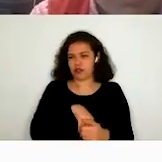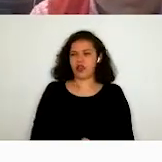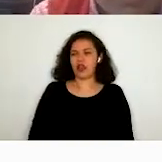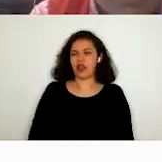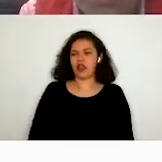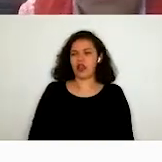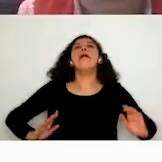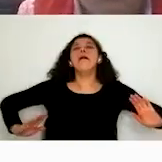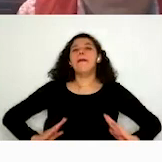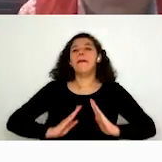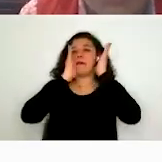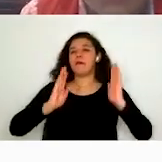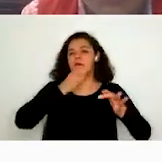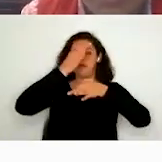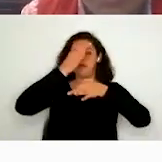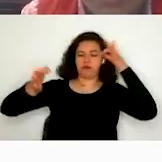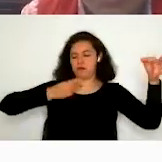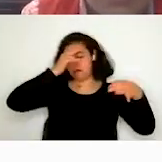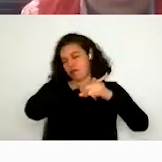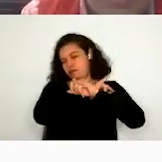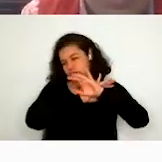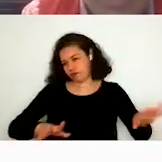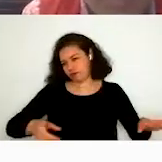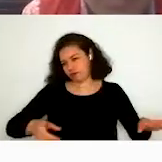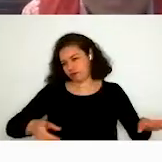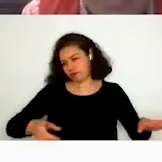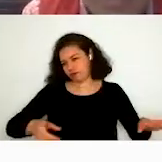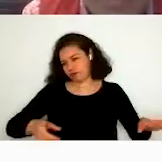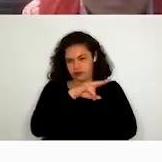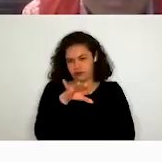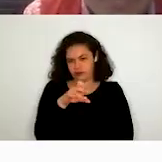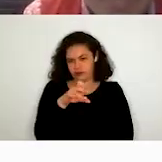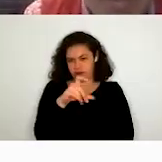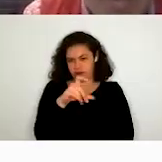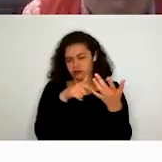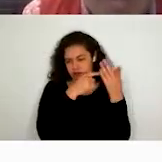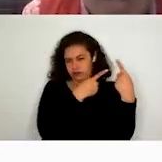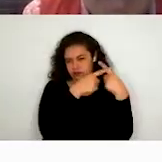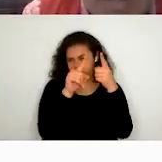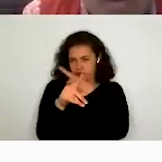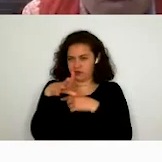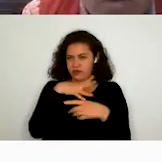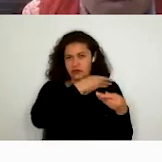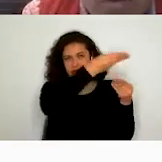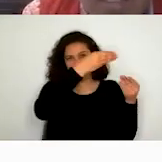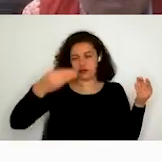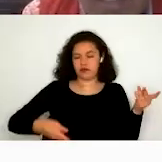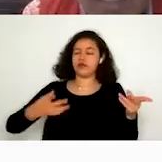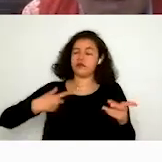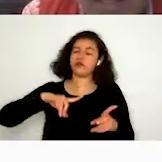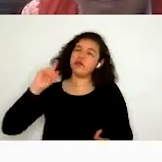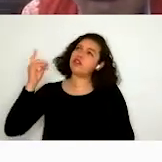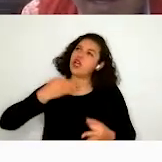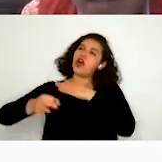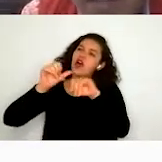Participar en la difusión de información en materia de protección civil en todas las áreas del inmueble. Realizar recorridos por todas las áreas